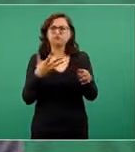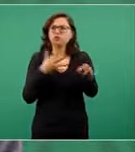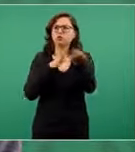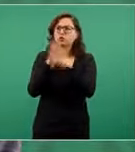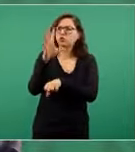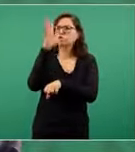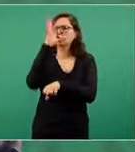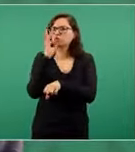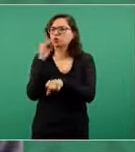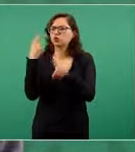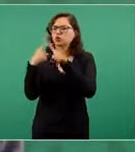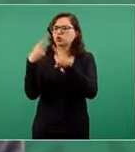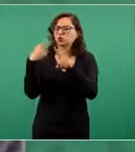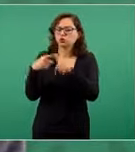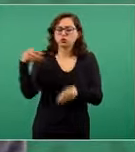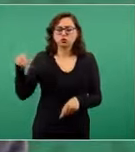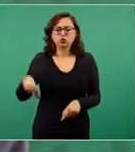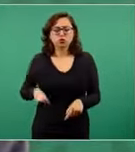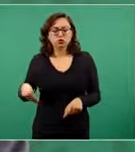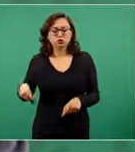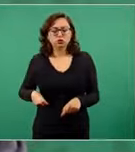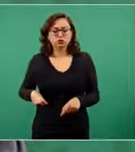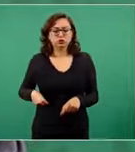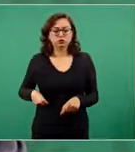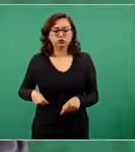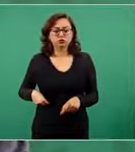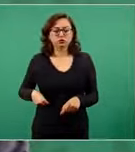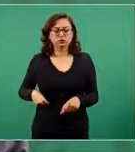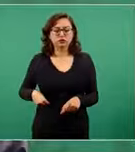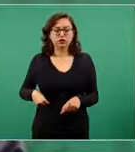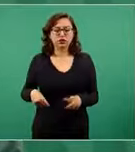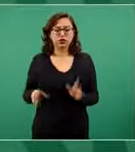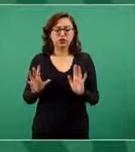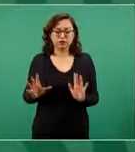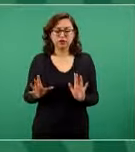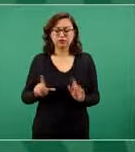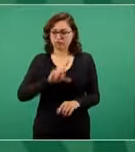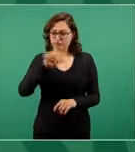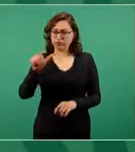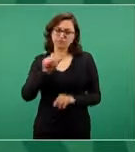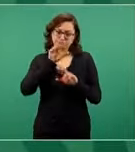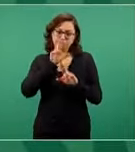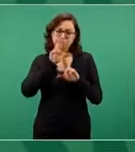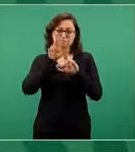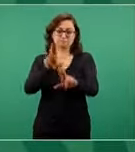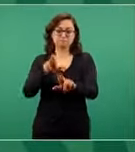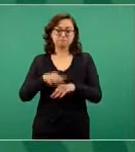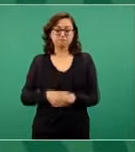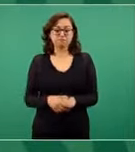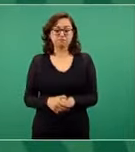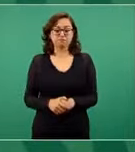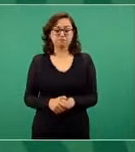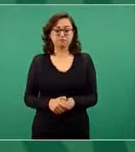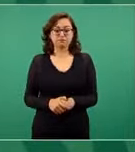quiénes son los responsables? Y contestar tu pregunta, pero no